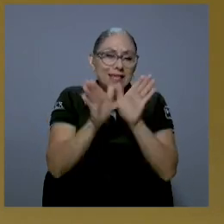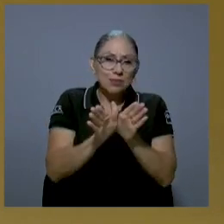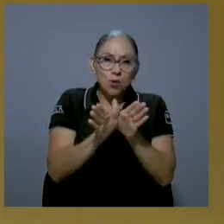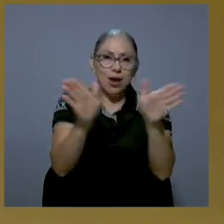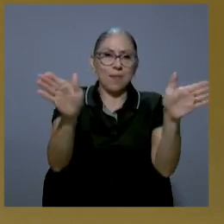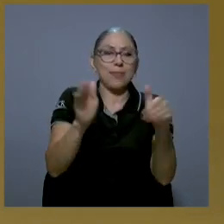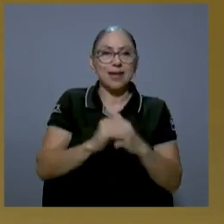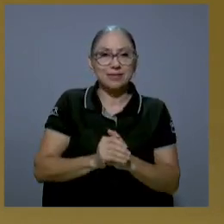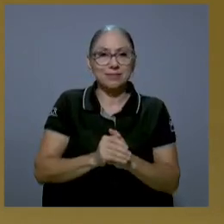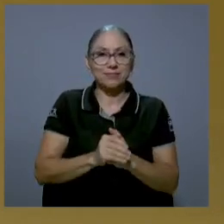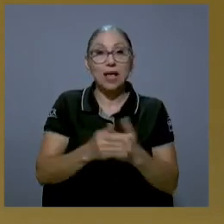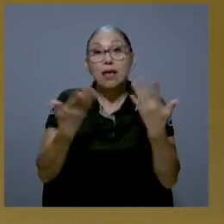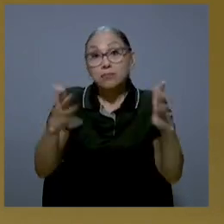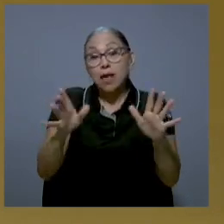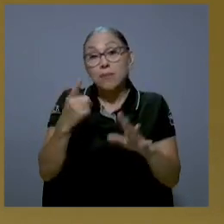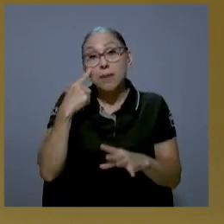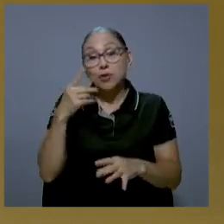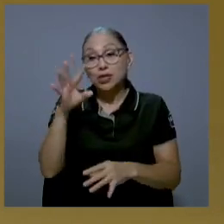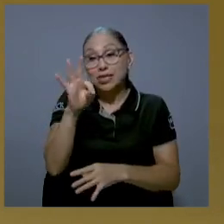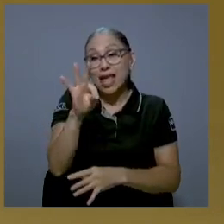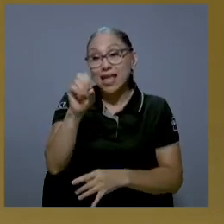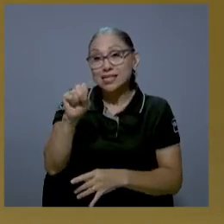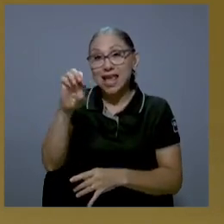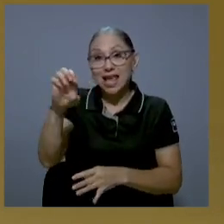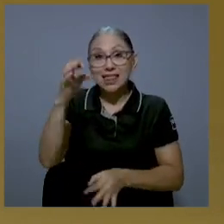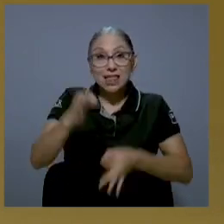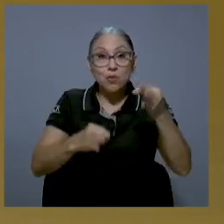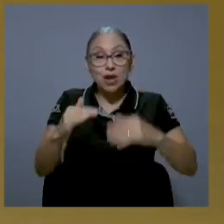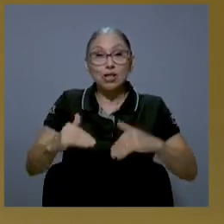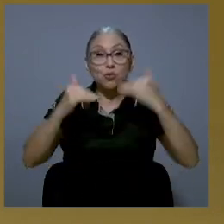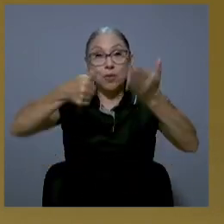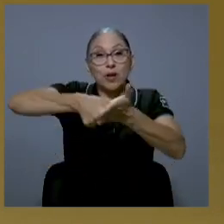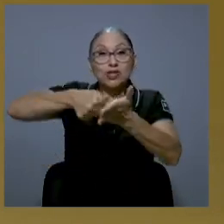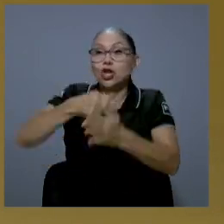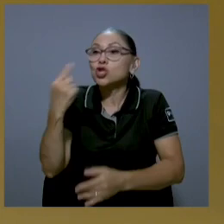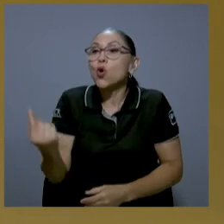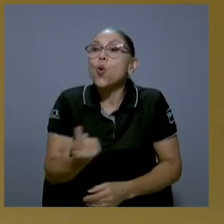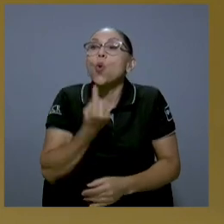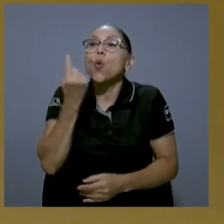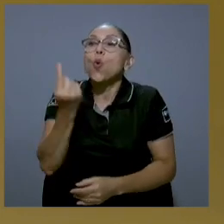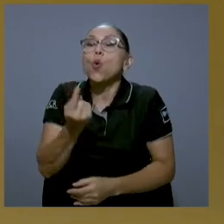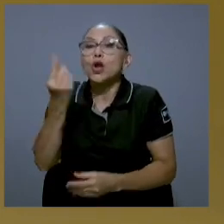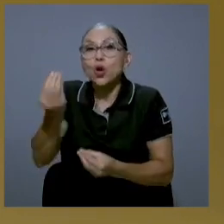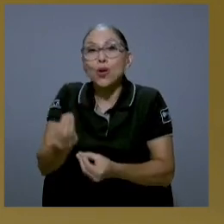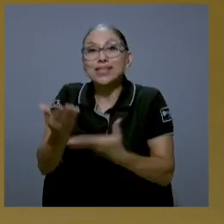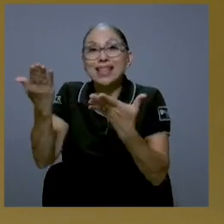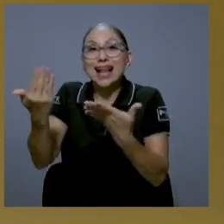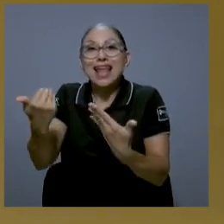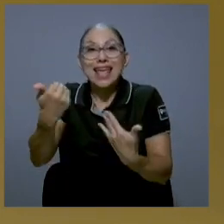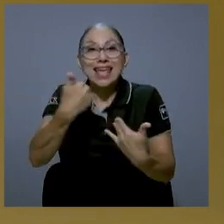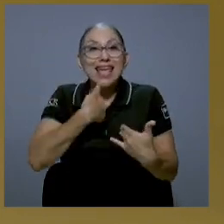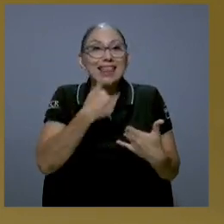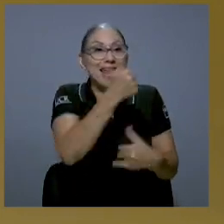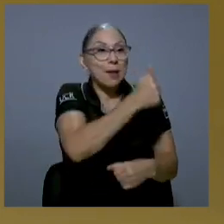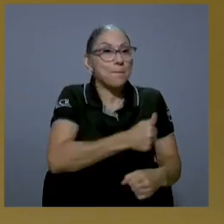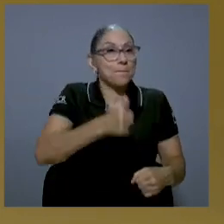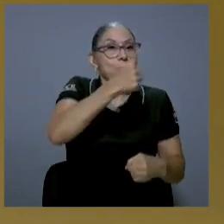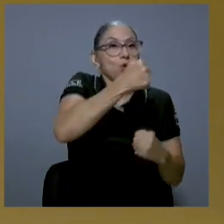que el Tribunal de Elecciones es el único órgano estatal que tiene potestades constituyentes, porque